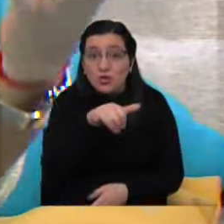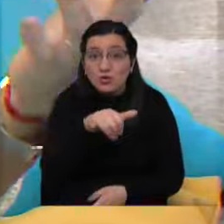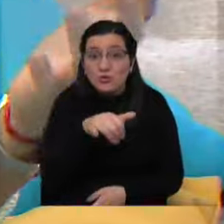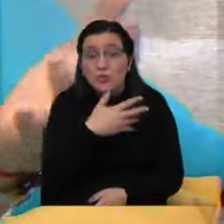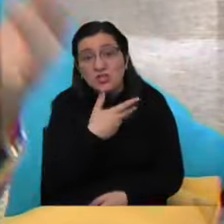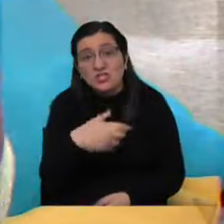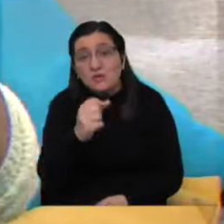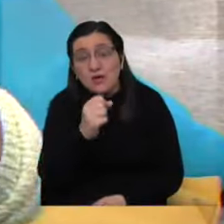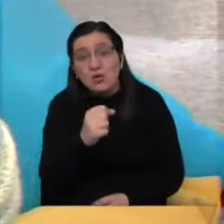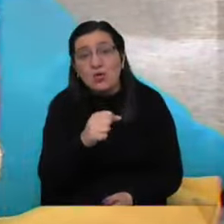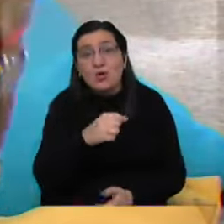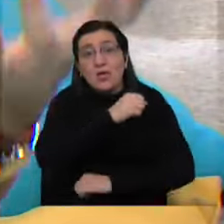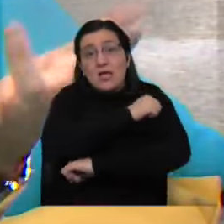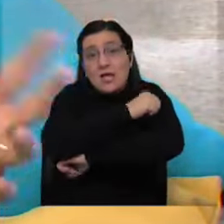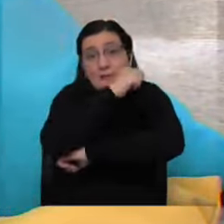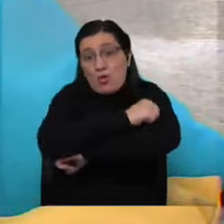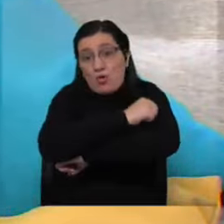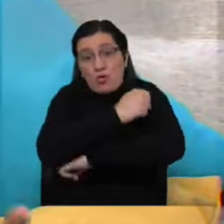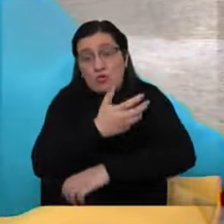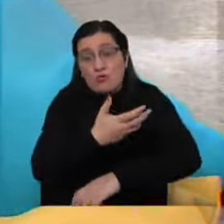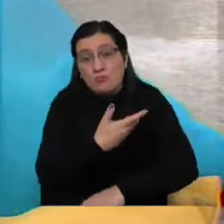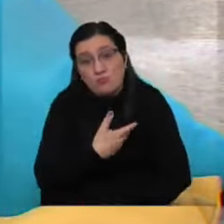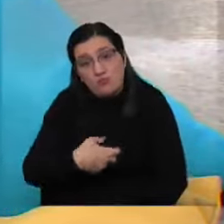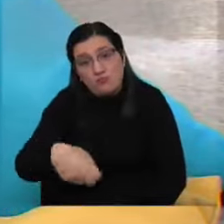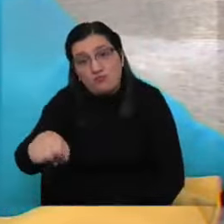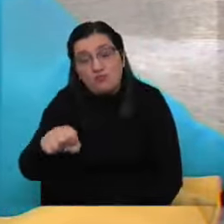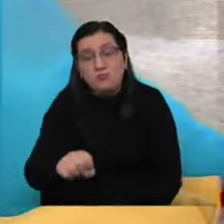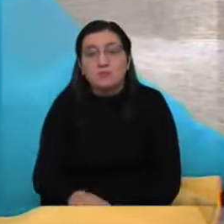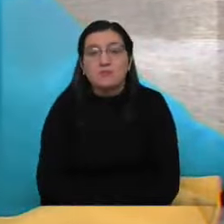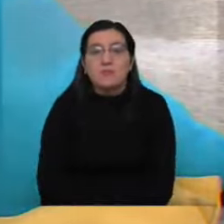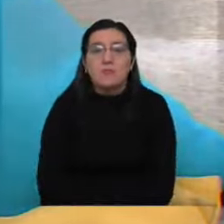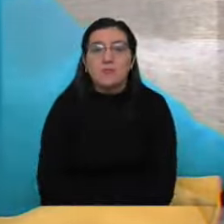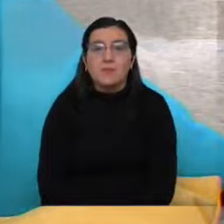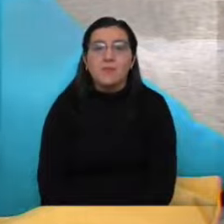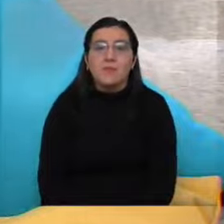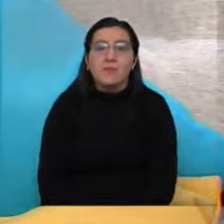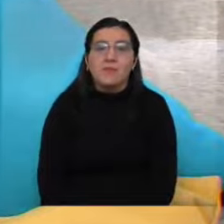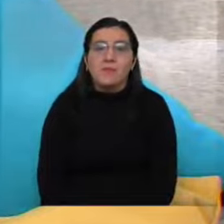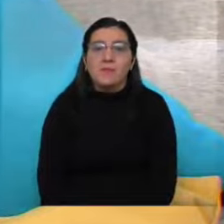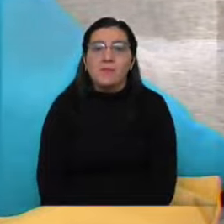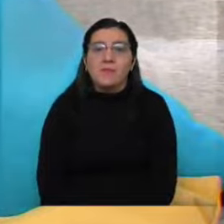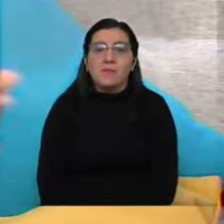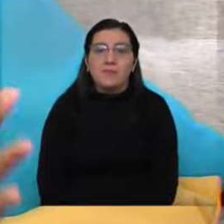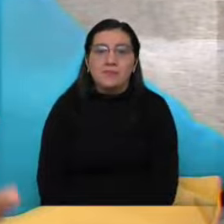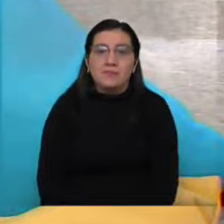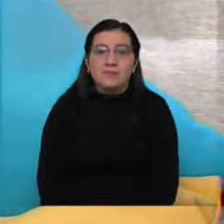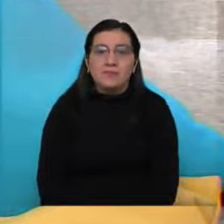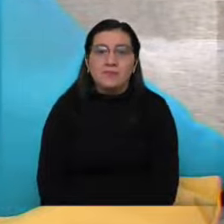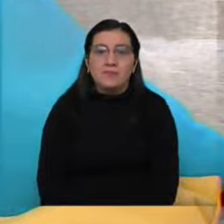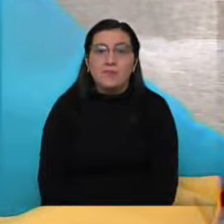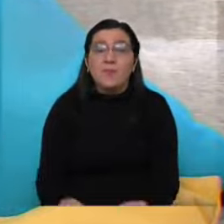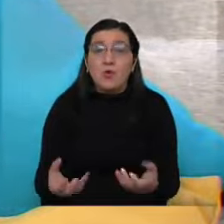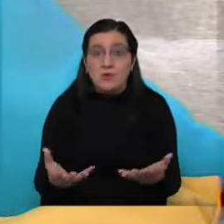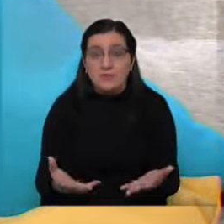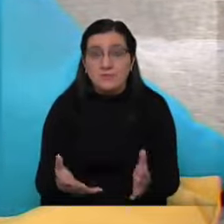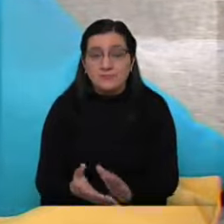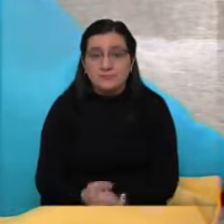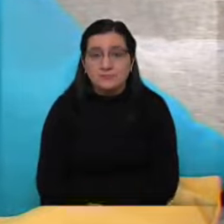camión porque no hay avión que lo pueda llevar hasta allá todas palabras oficiales no este y bueno hoy por hoy